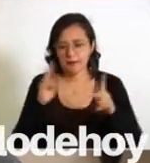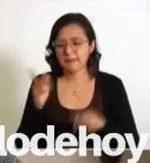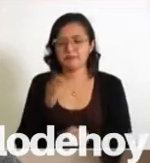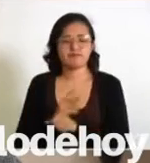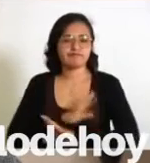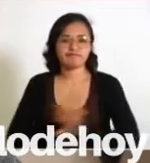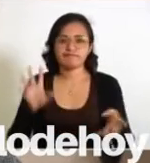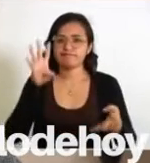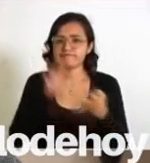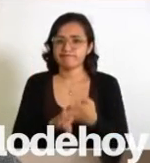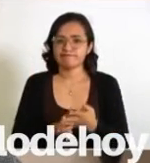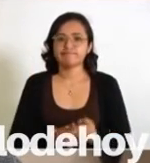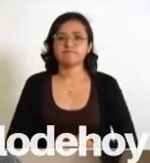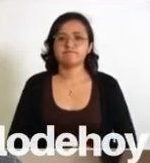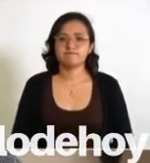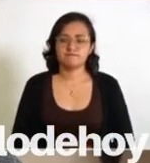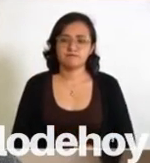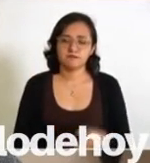detenidos